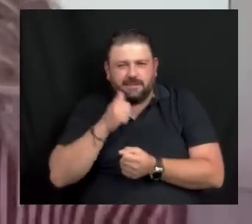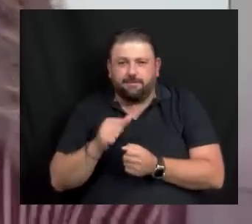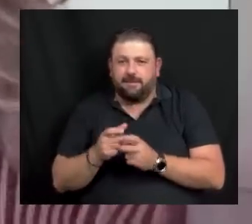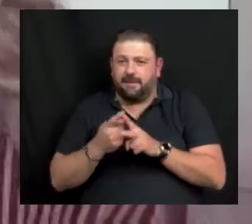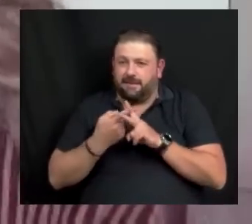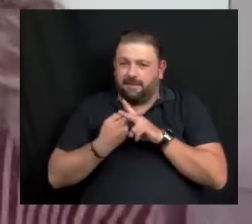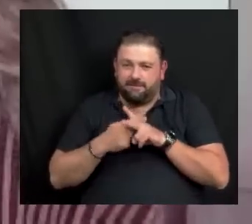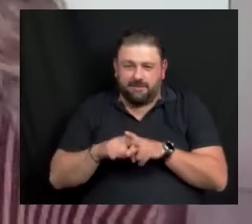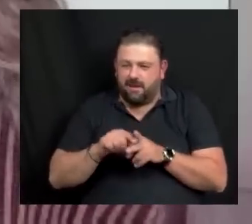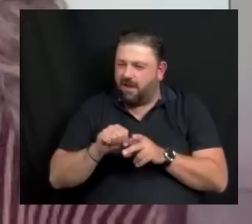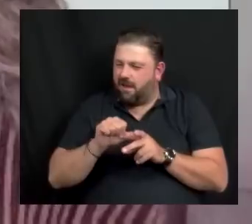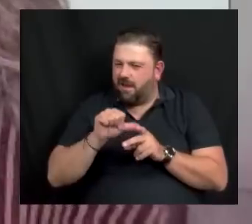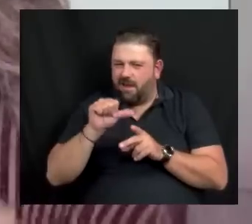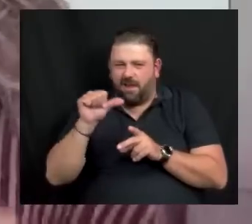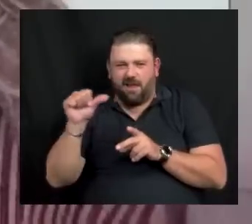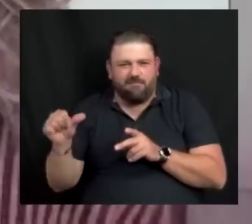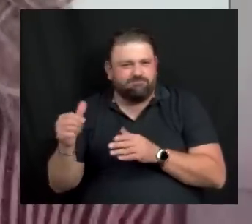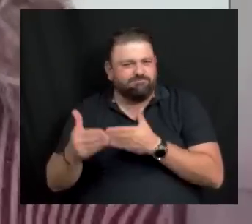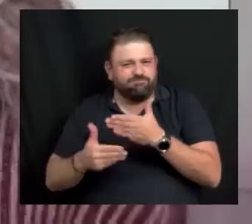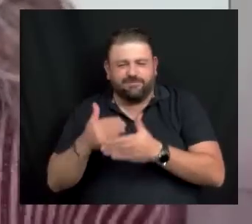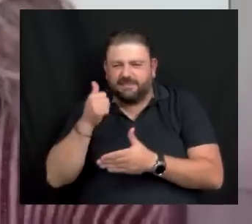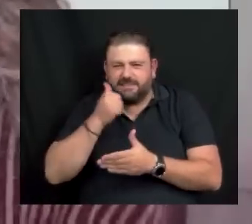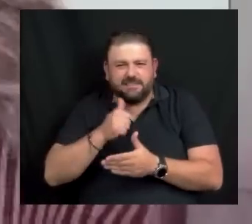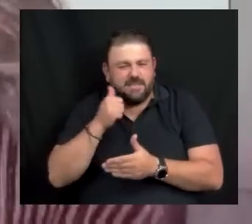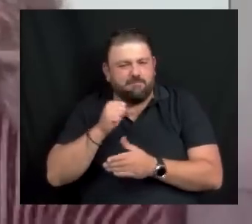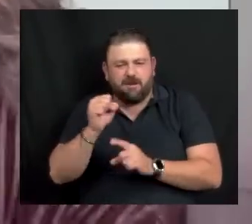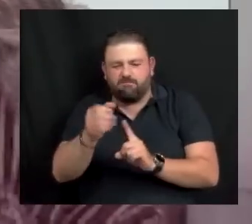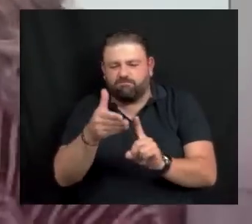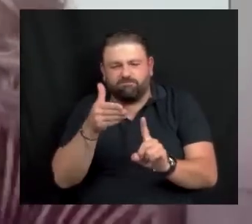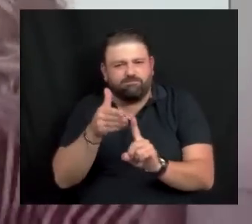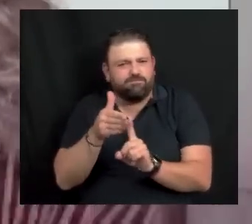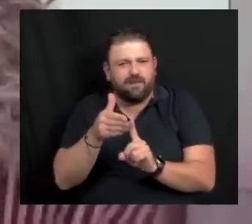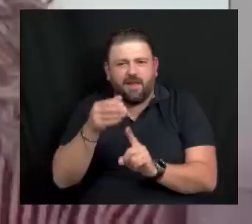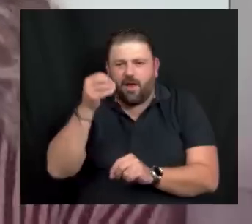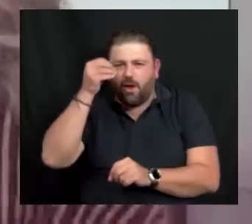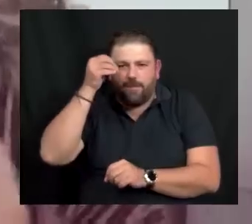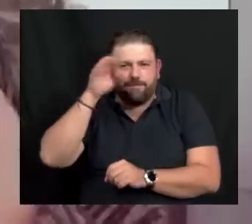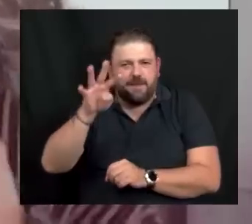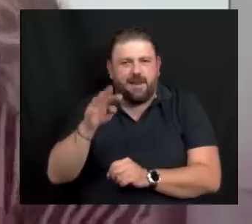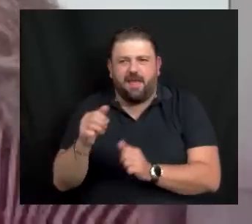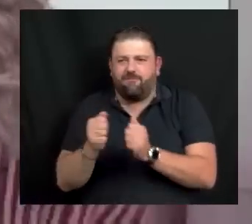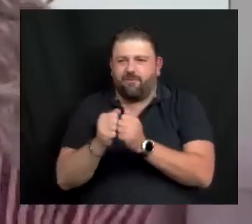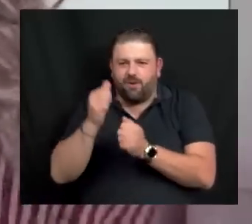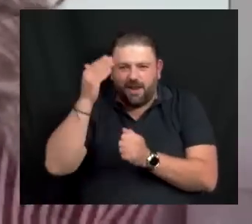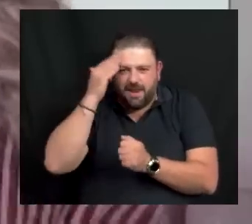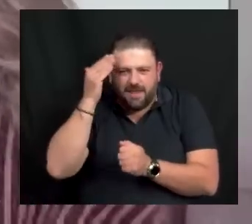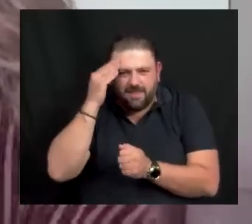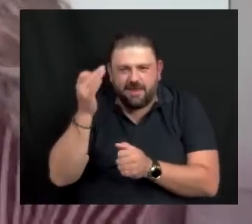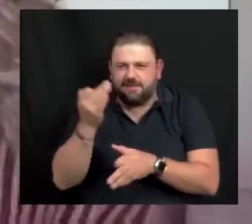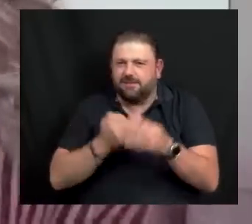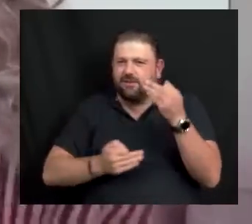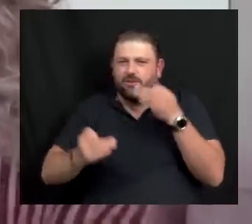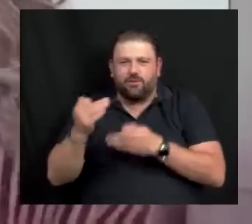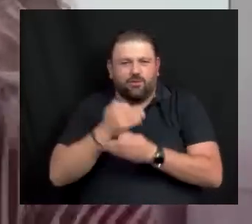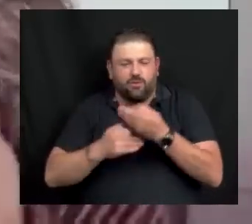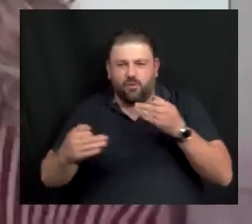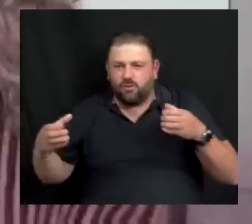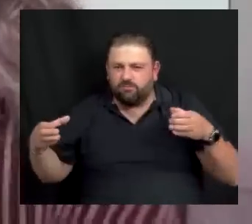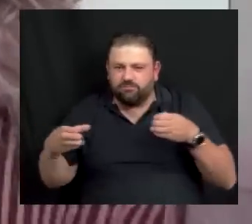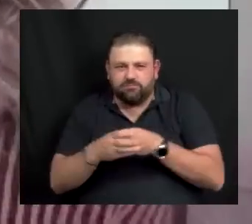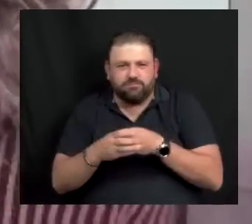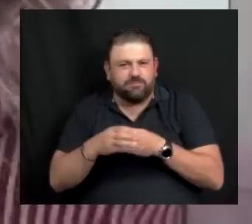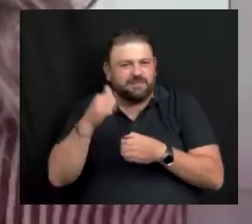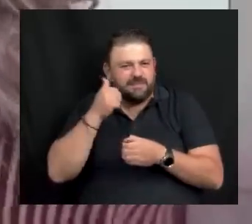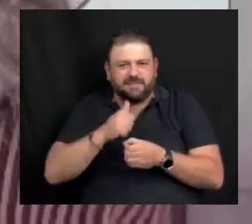a hasta donde voy, ¿sí?, por OmniLife, por los líderes, por mi empresa, por todas las herramientas y por todo lo que yo